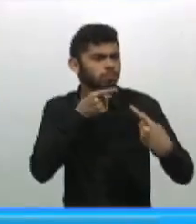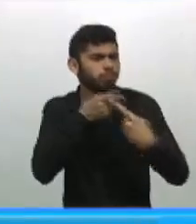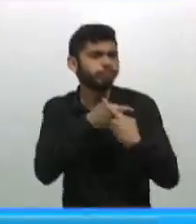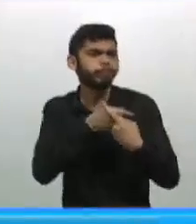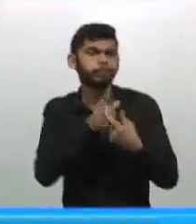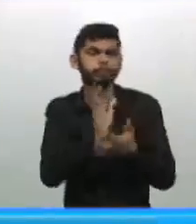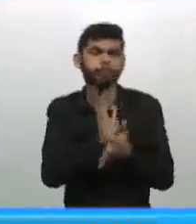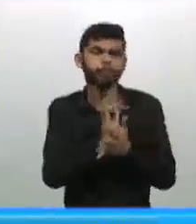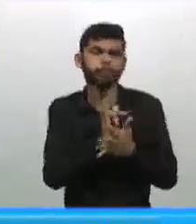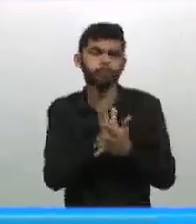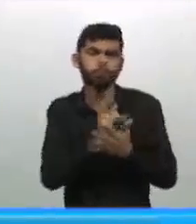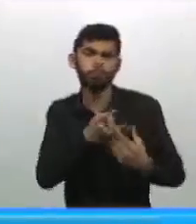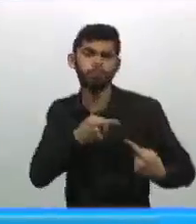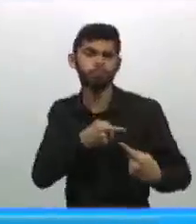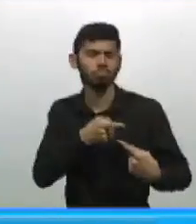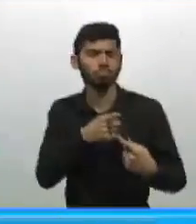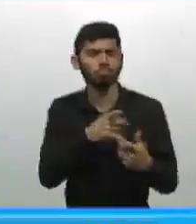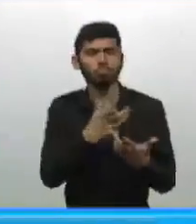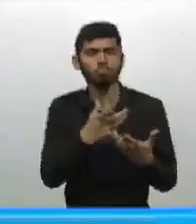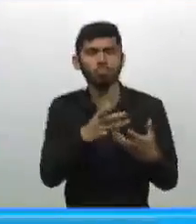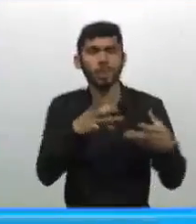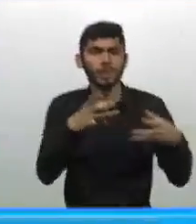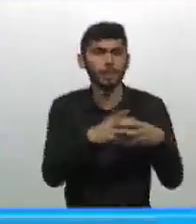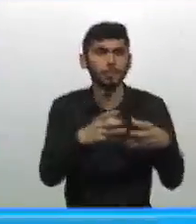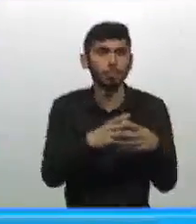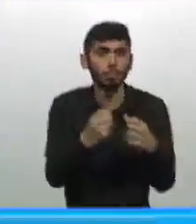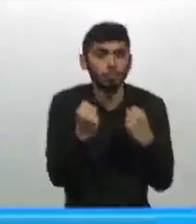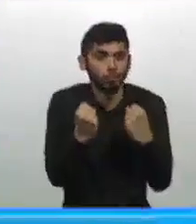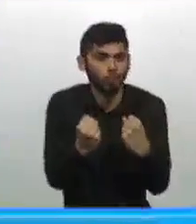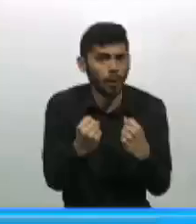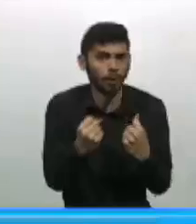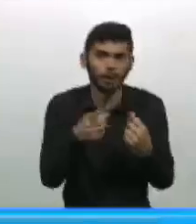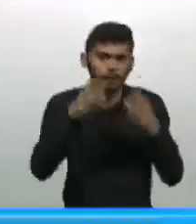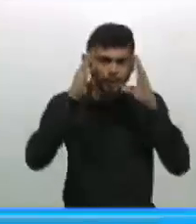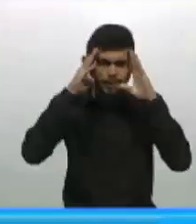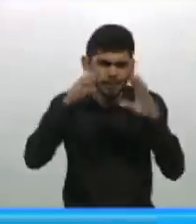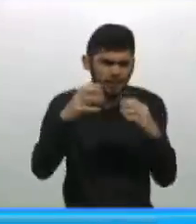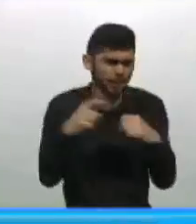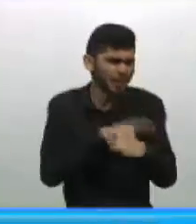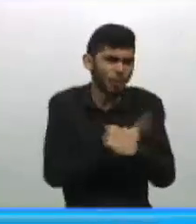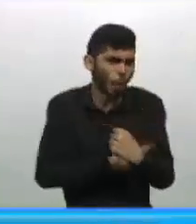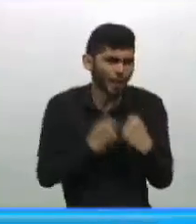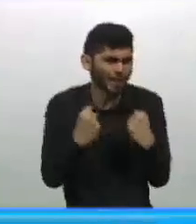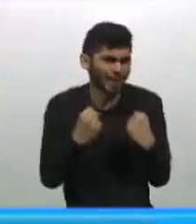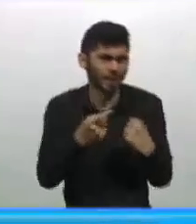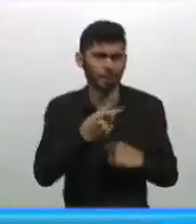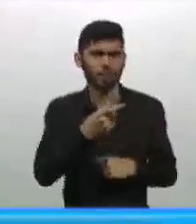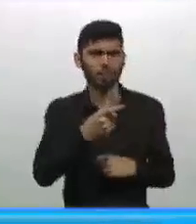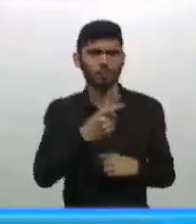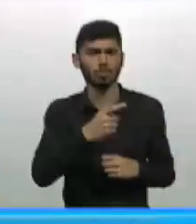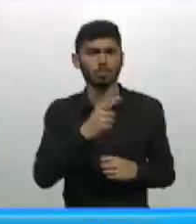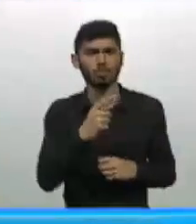que que es un equipo muy muy como vos decías muy físicos basa mucho su juego en eso eh Así que nosotros por nuestra